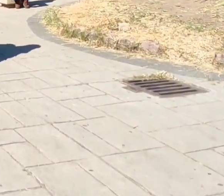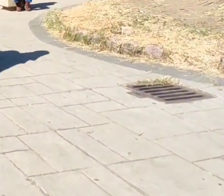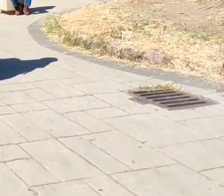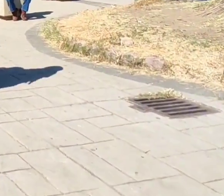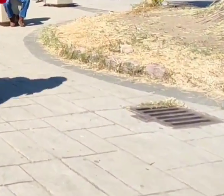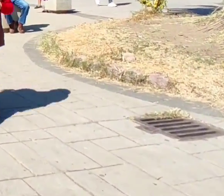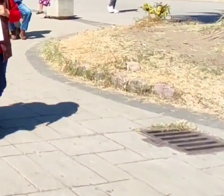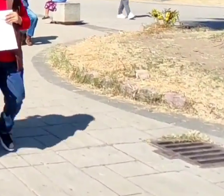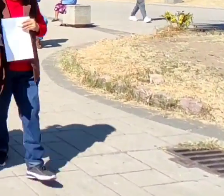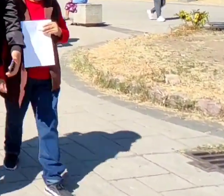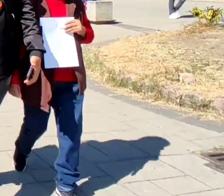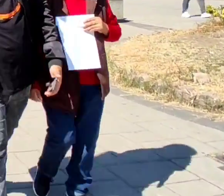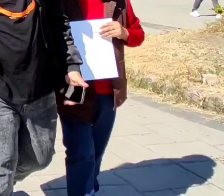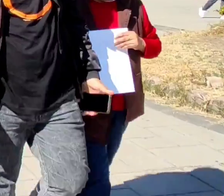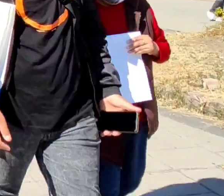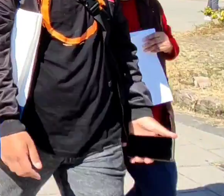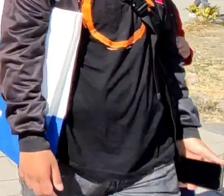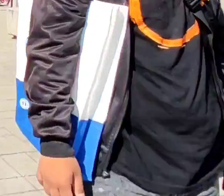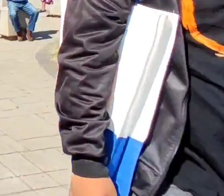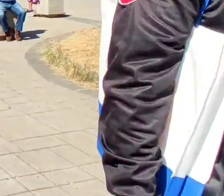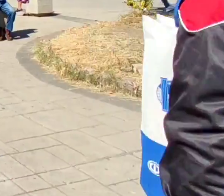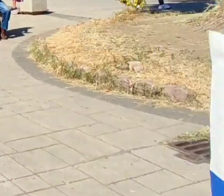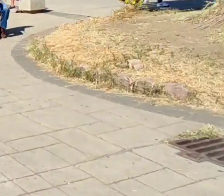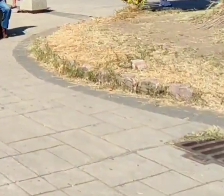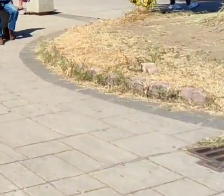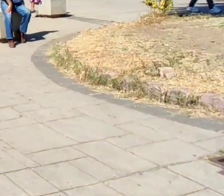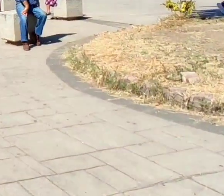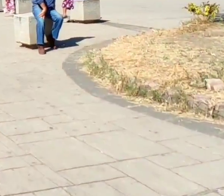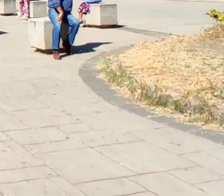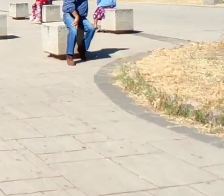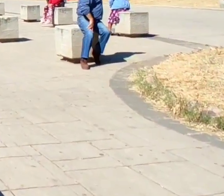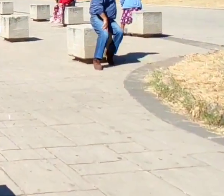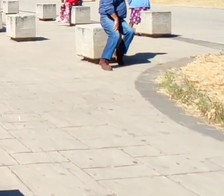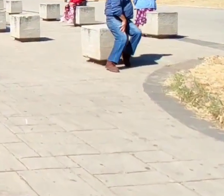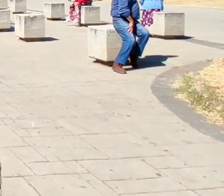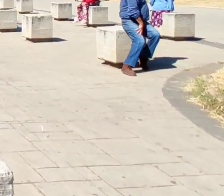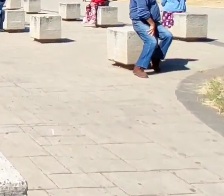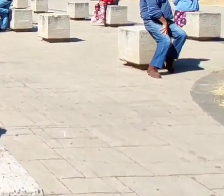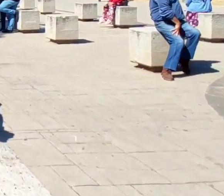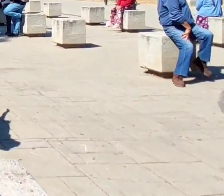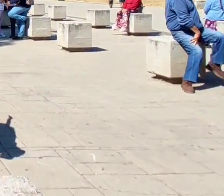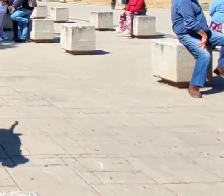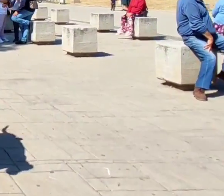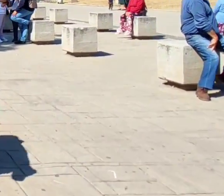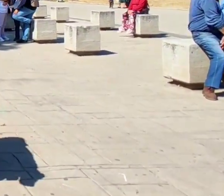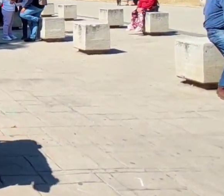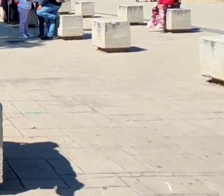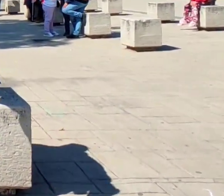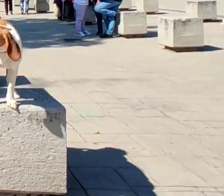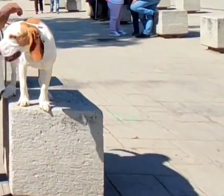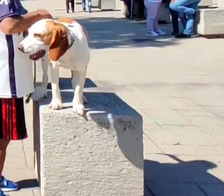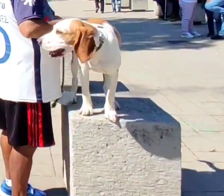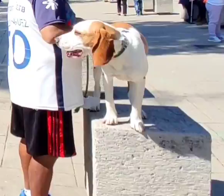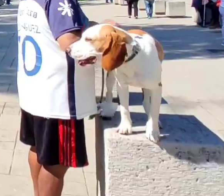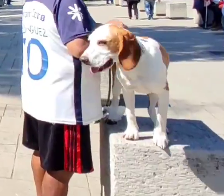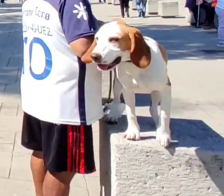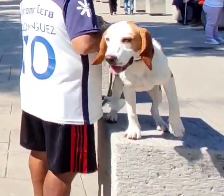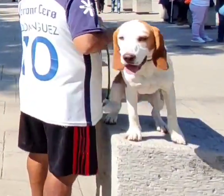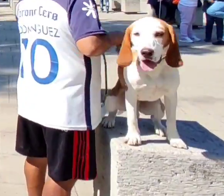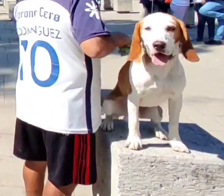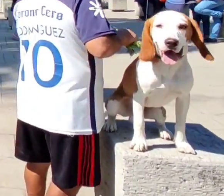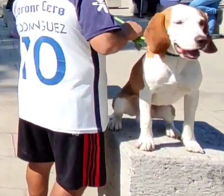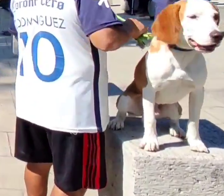este proceso para que usted vaya a dejar sus documentos, si usted recién acaba de cumplir 65 años, le